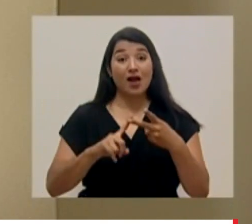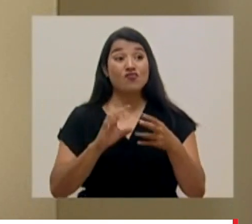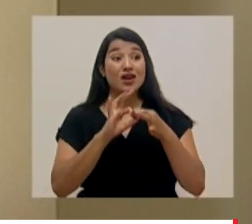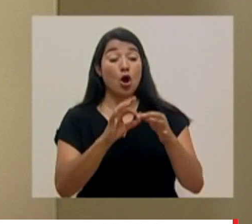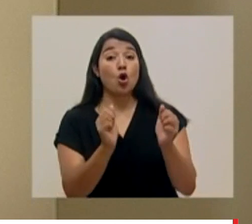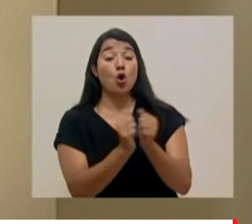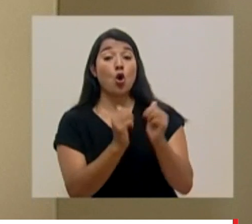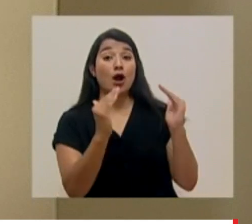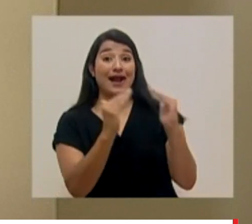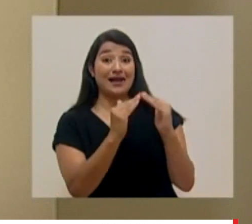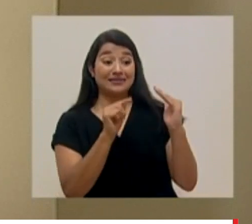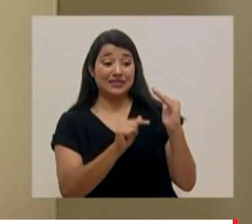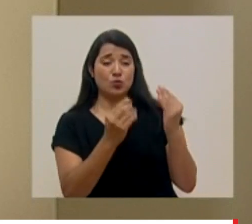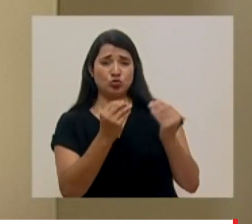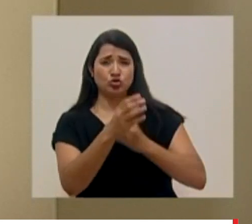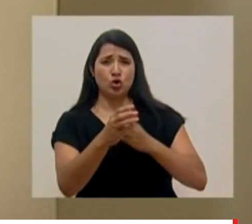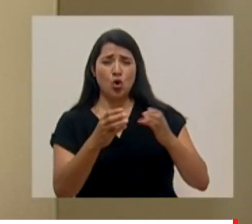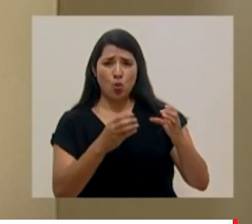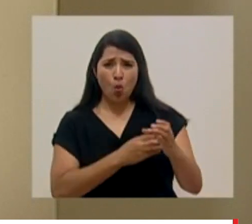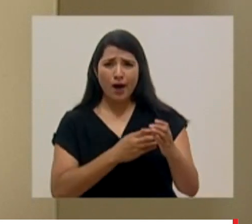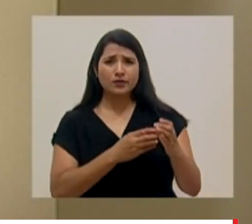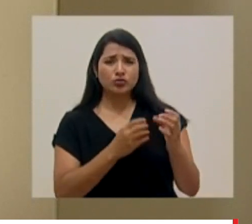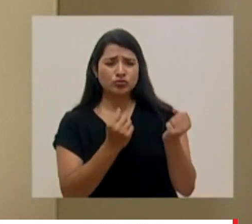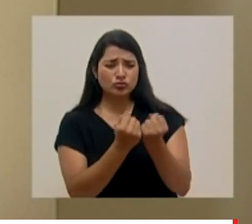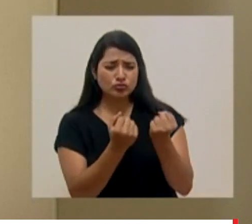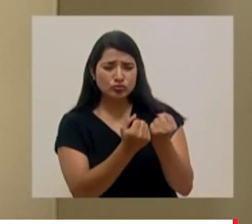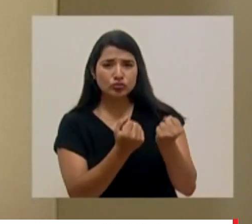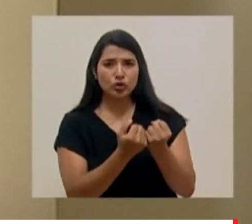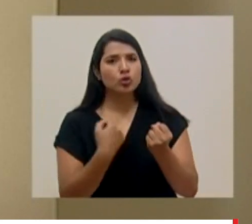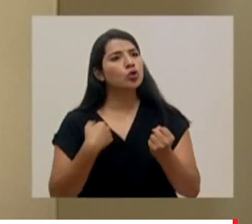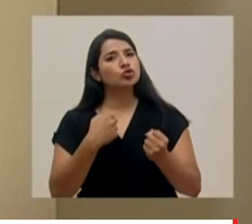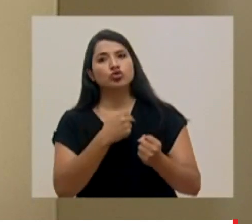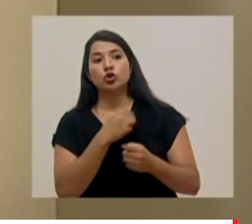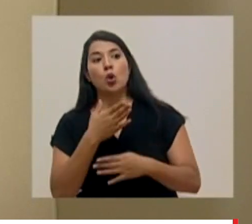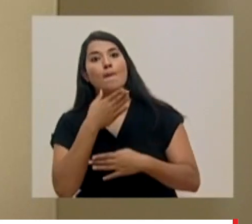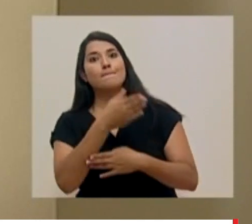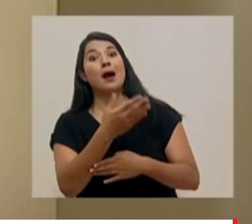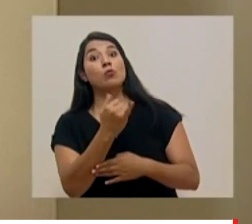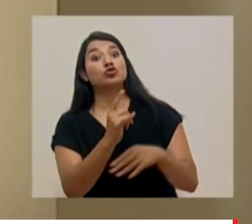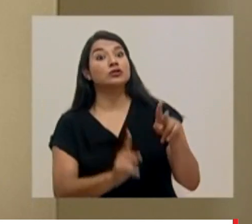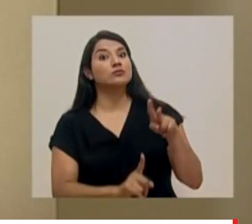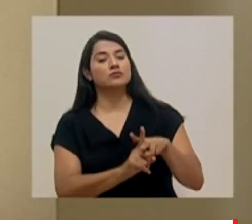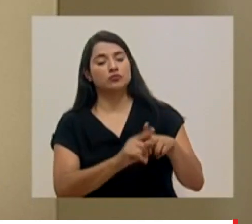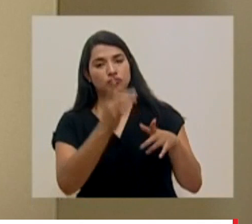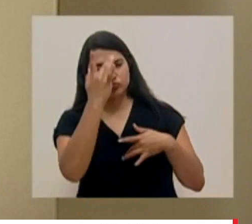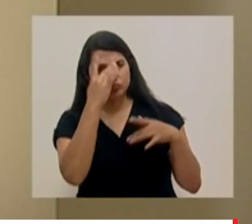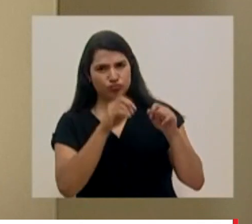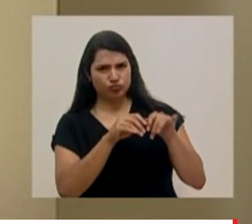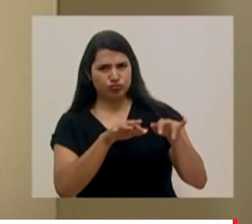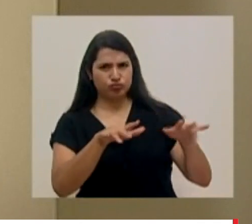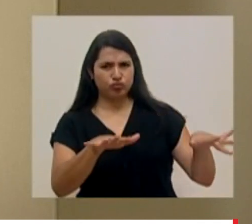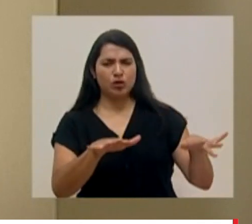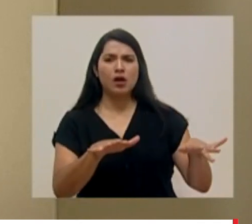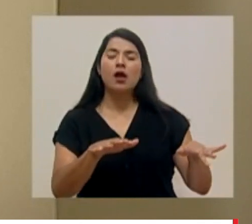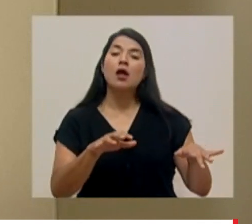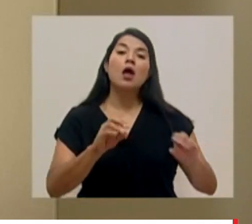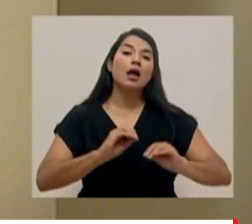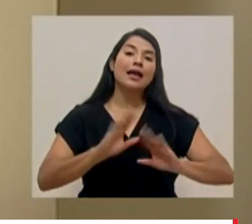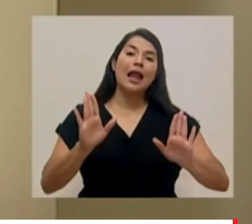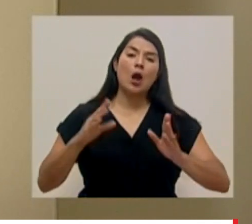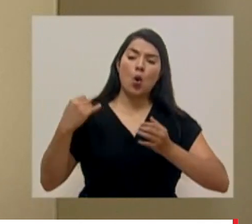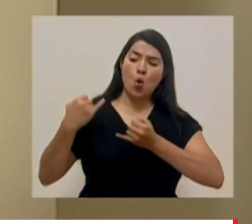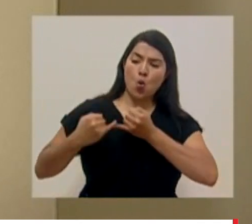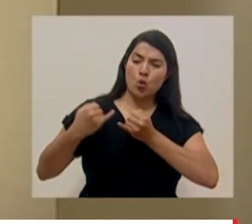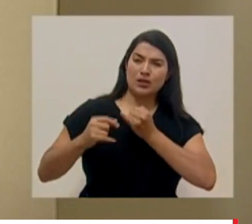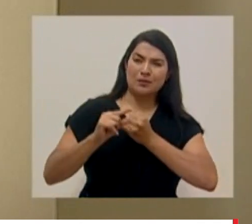le damos seguimiento a los casos y a los brotes conforme se vayan presentando. Obviamente ha habido pues, en las últimas semanas un aumento en la demanda por la